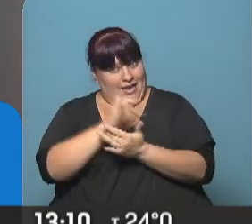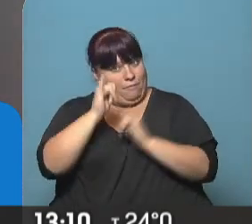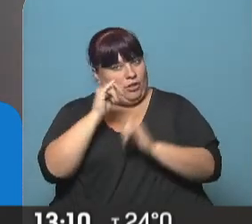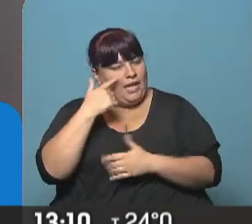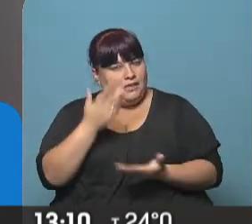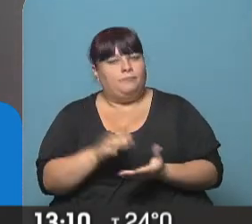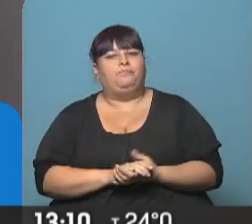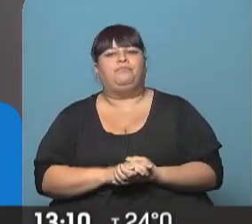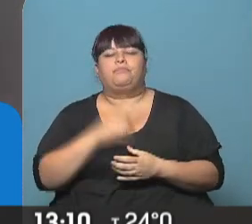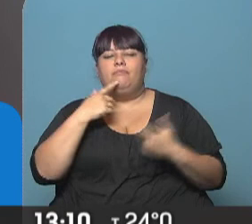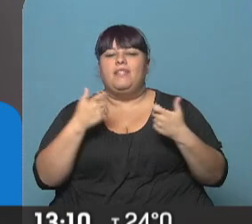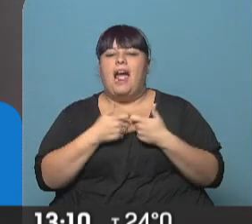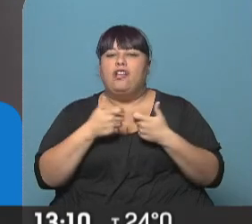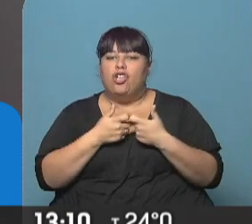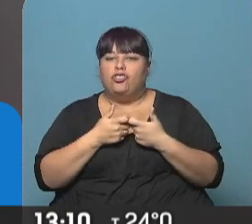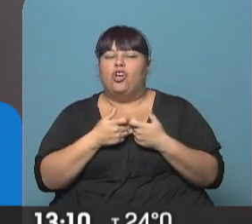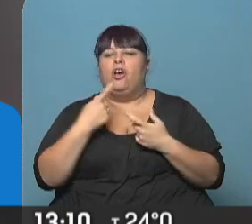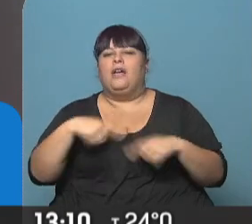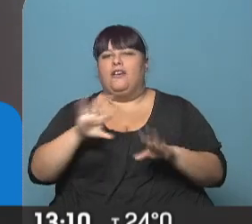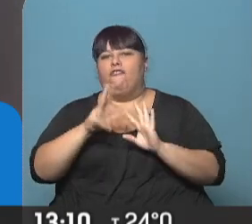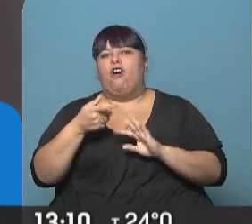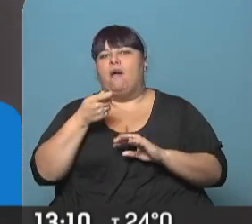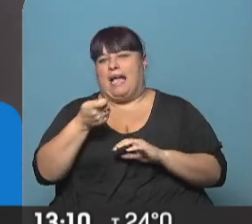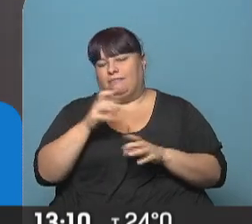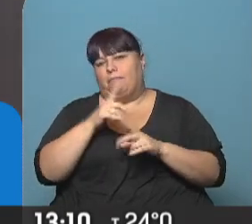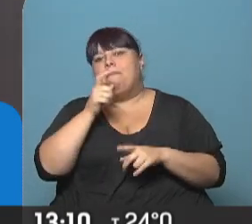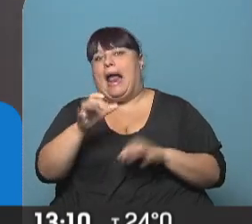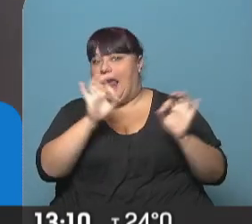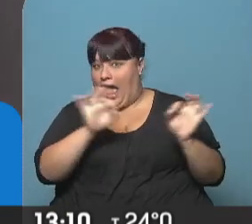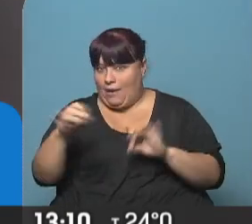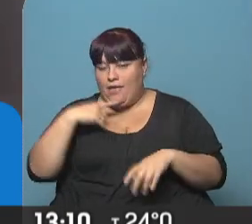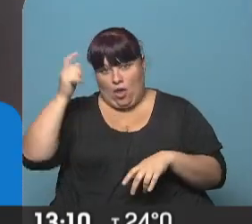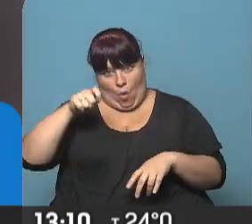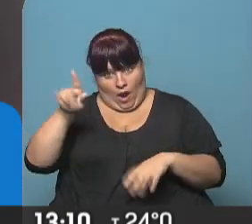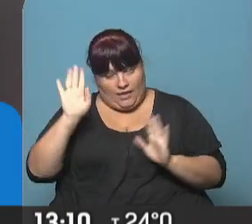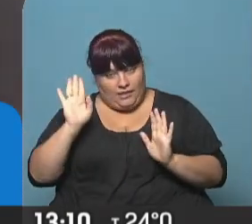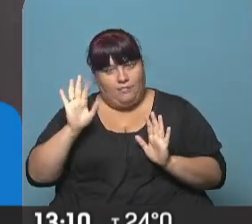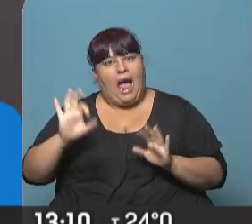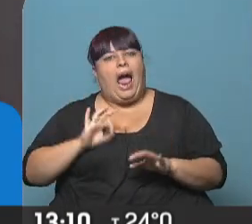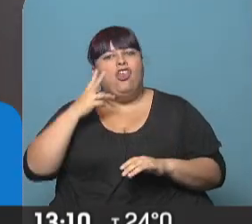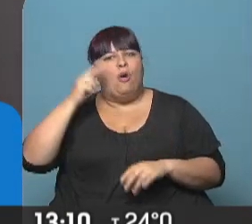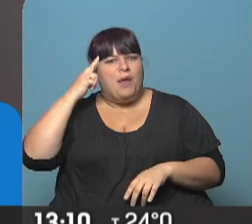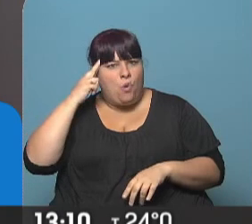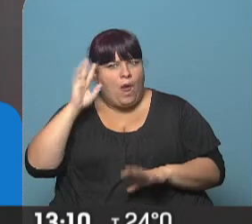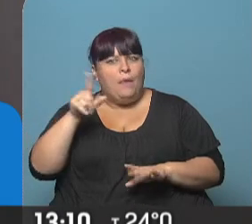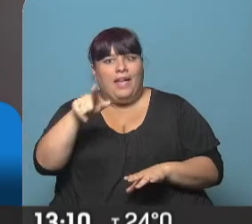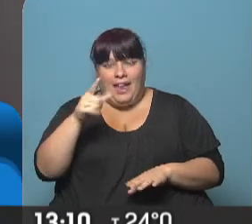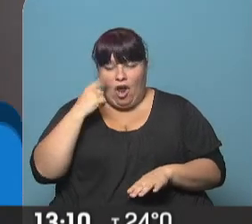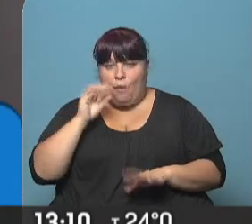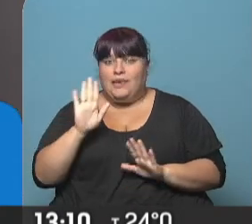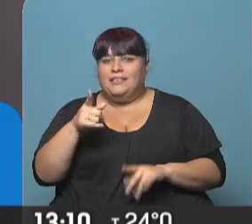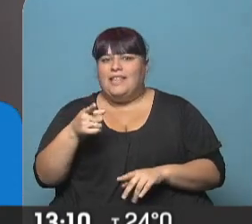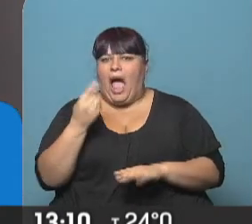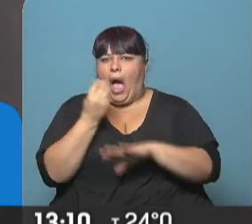compartirlo, dice que la sesión desarrolló sus designios criminales, son palabras textuales, judiciales, desde el año 2009, cuando justamente Amado